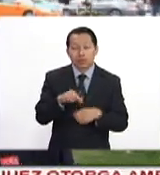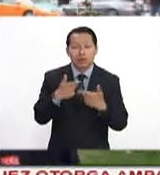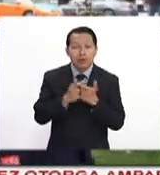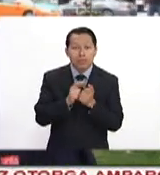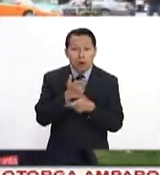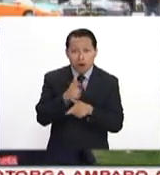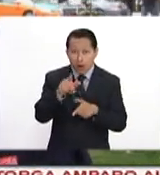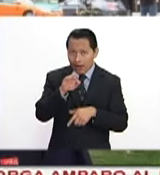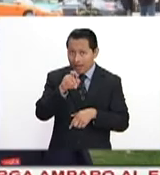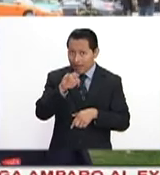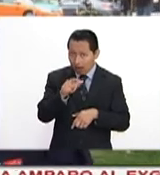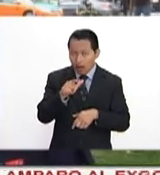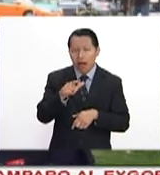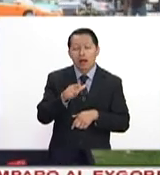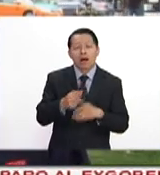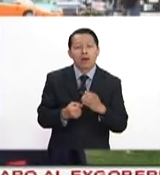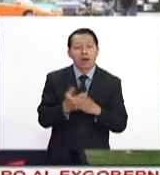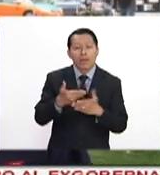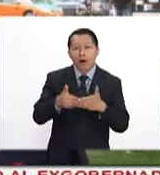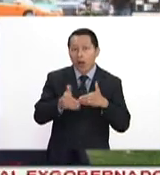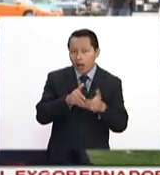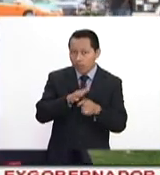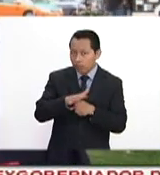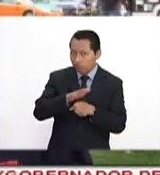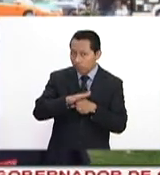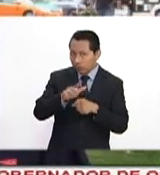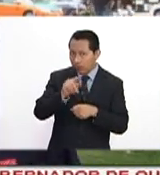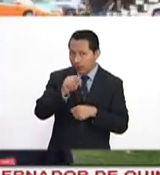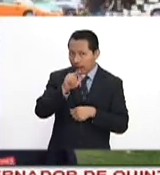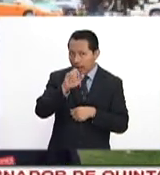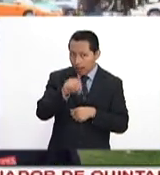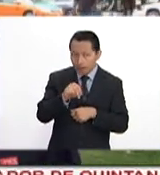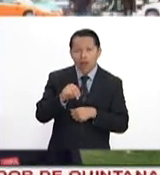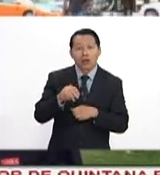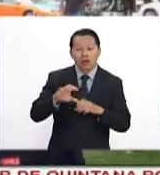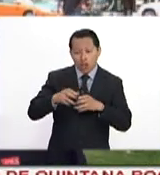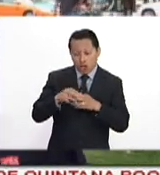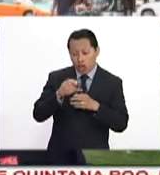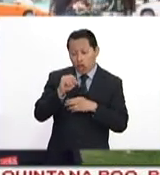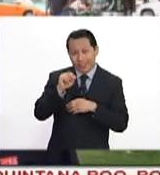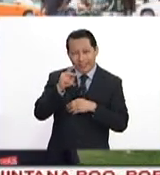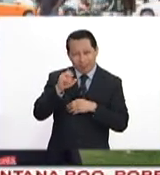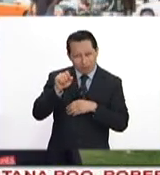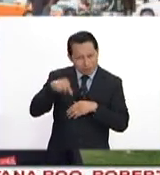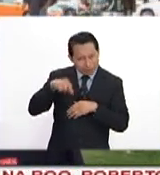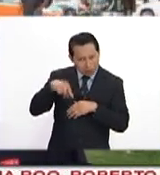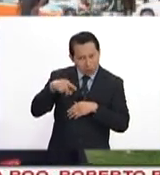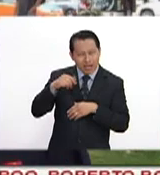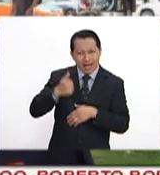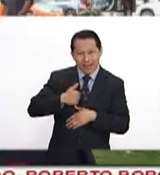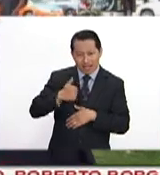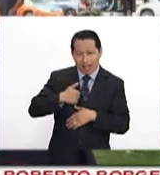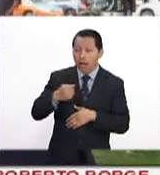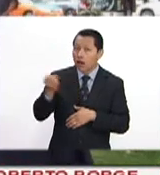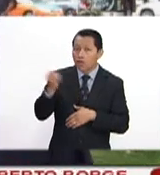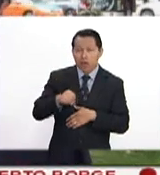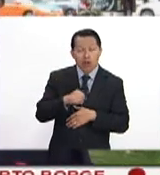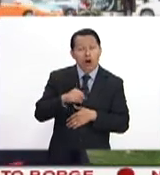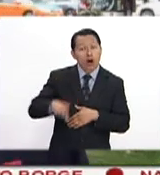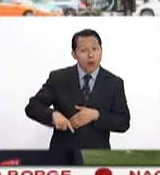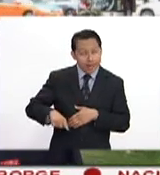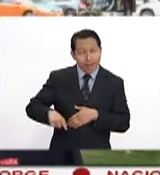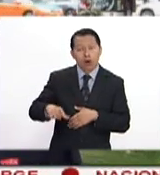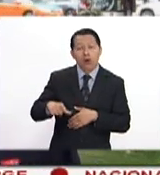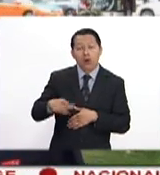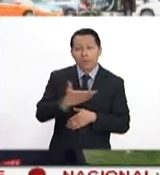de una modernización moderada del TLC. Para los conservadores aquí en Canadá, si hay una urgencia de que el gobierno de Trudeau